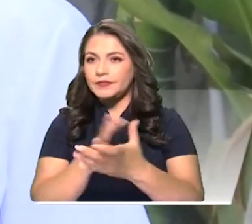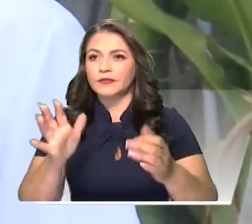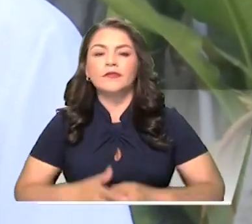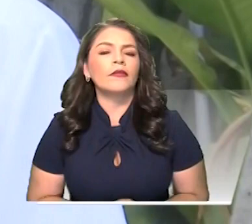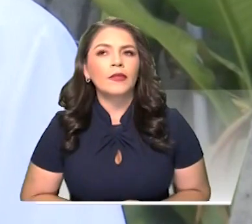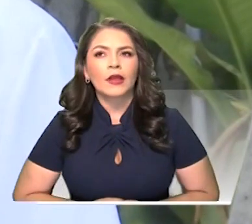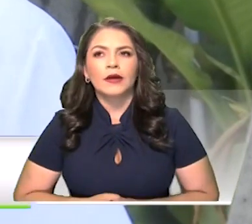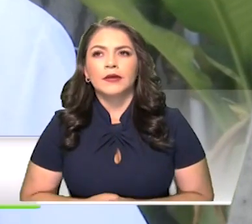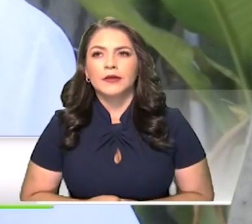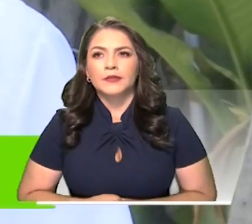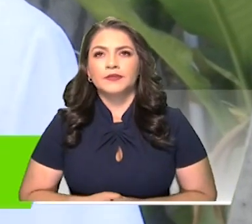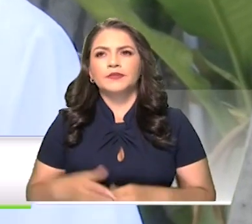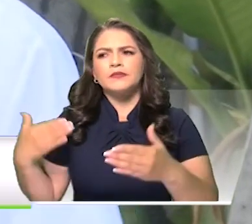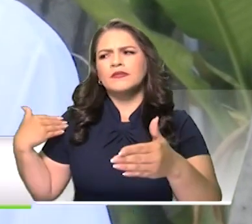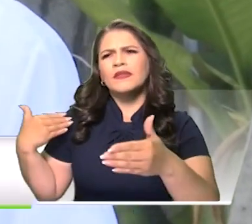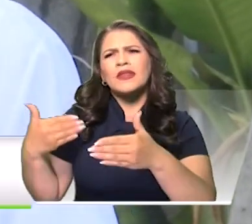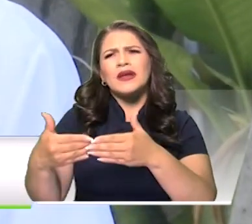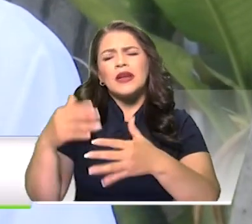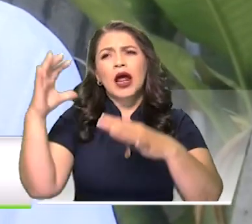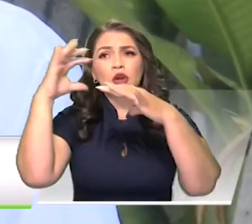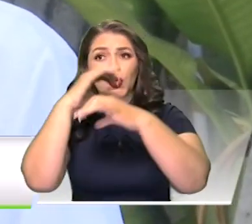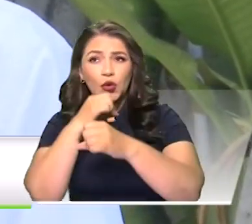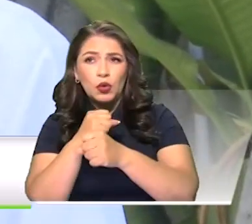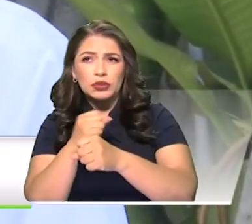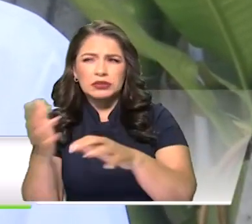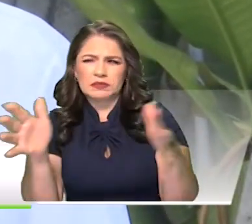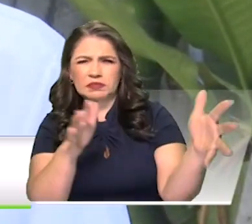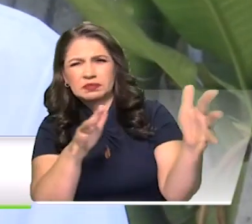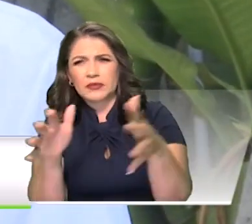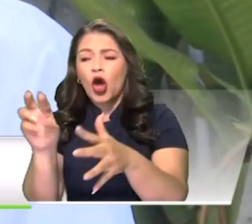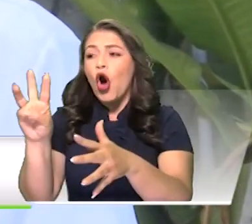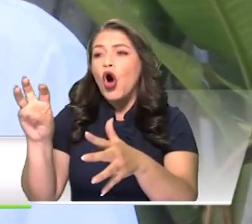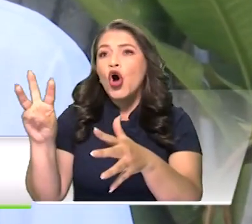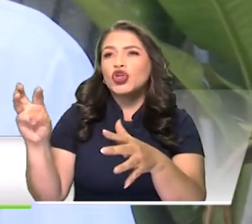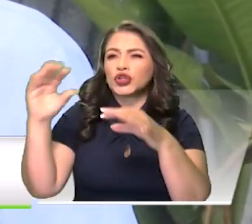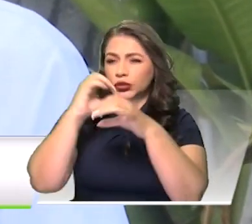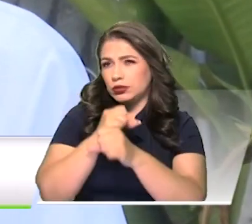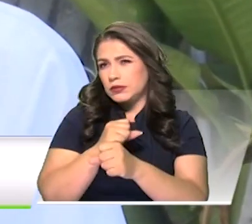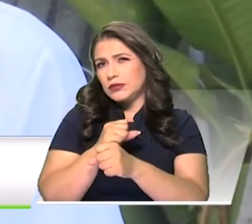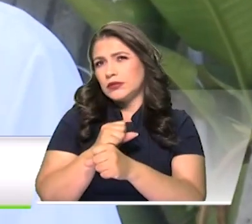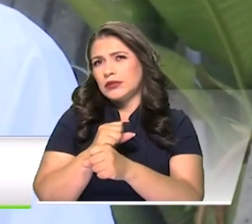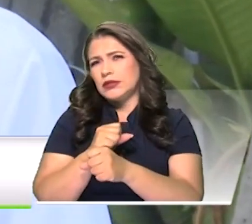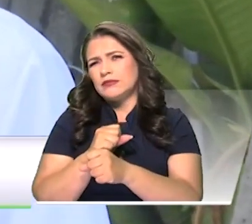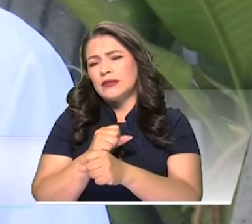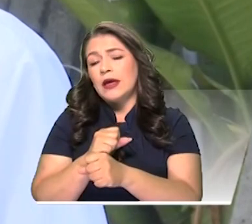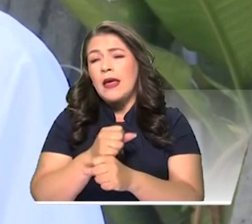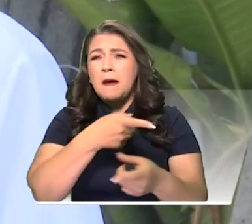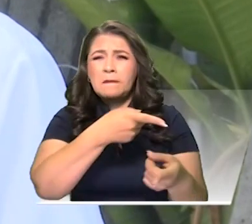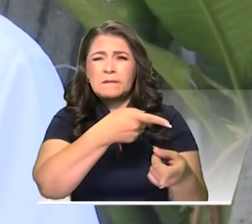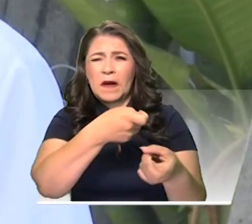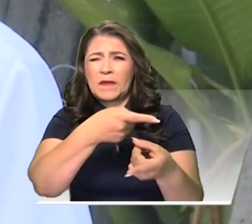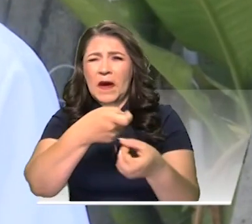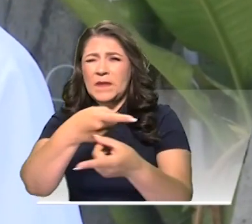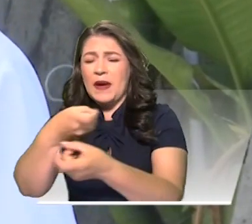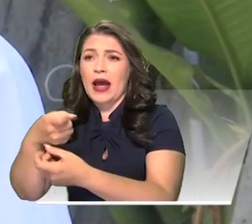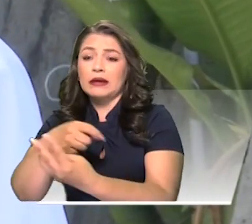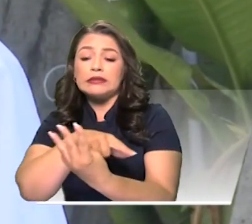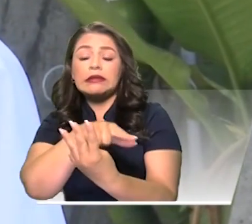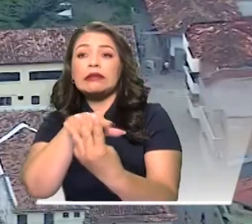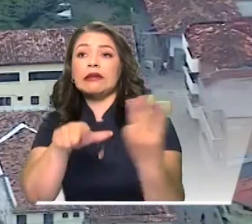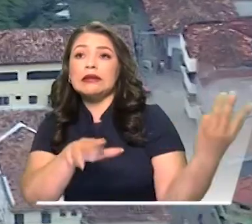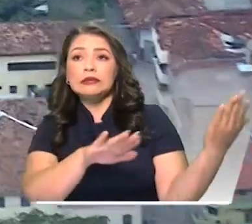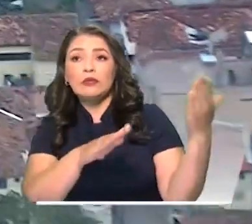las horas de la noche siendo casi las 8 de la noche ocurre un triple homicidio en el municipio